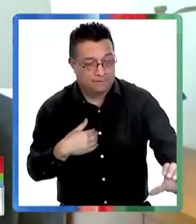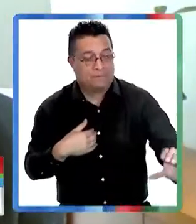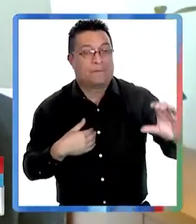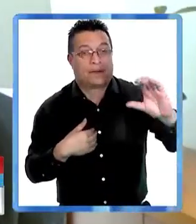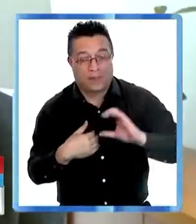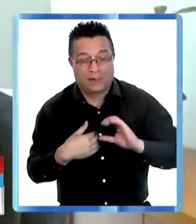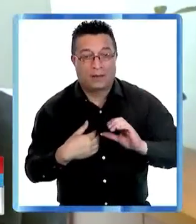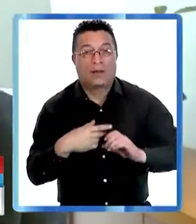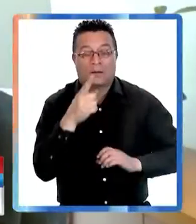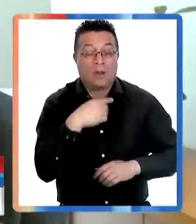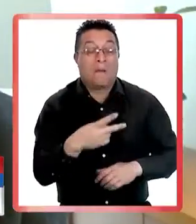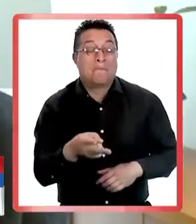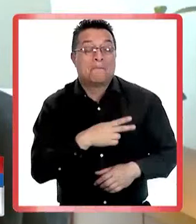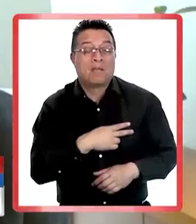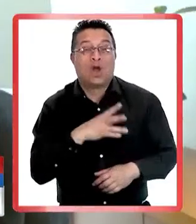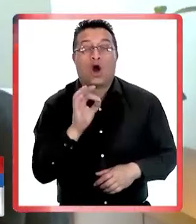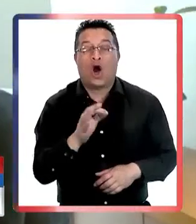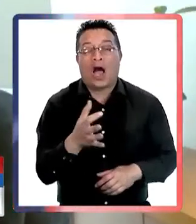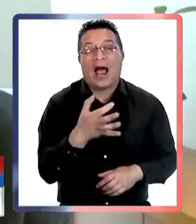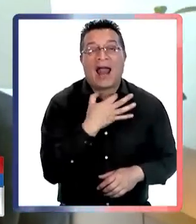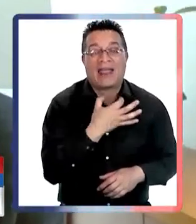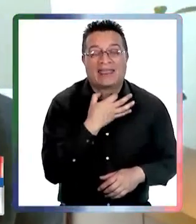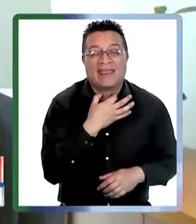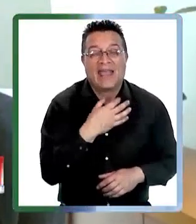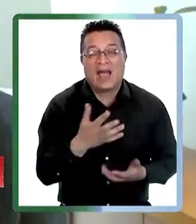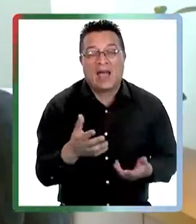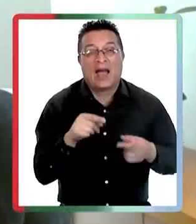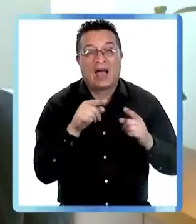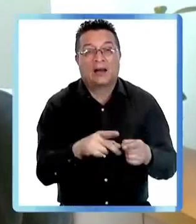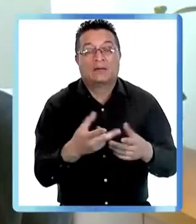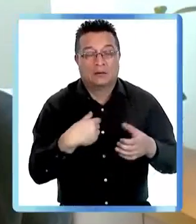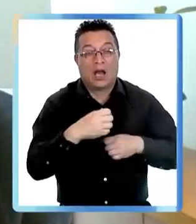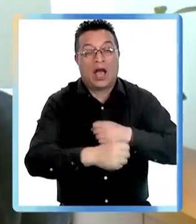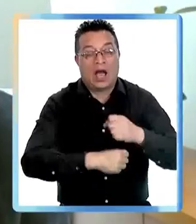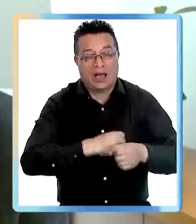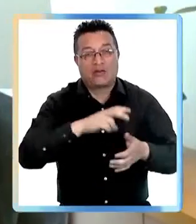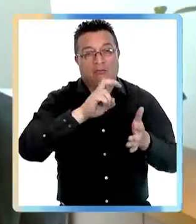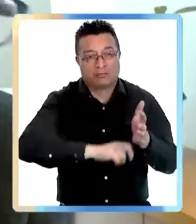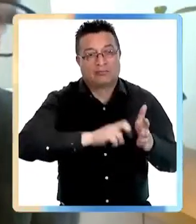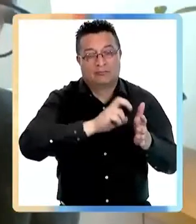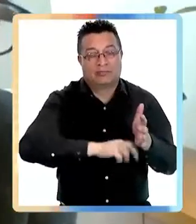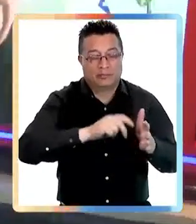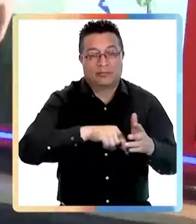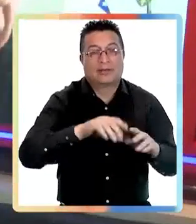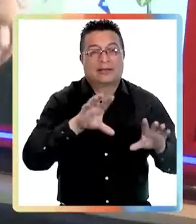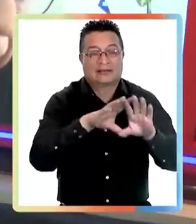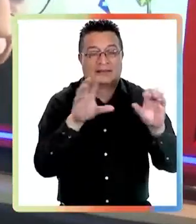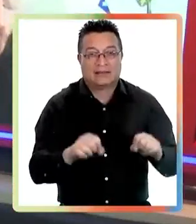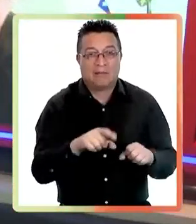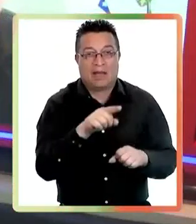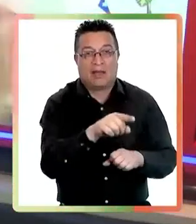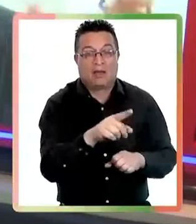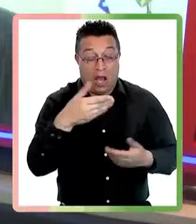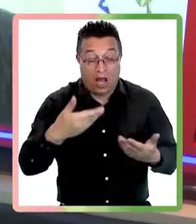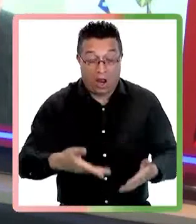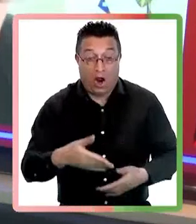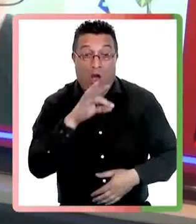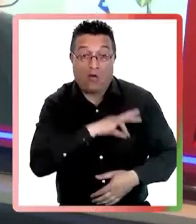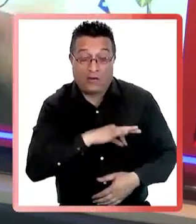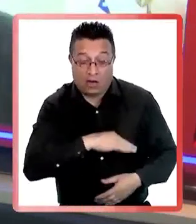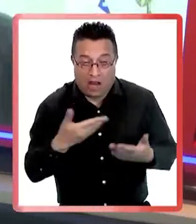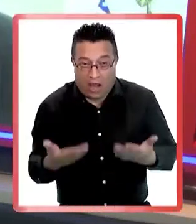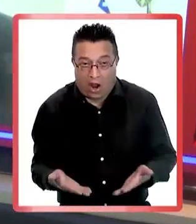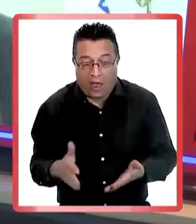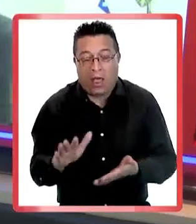un premio o garantía por años cotizados en el actual sistema. Entonces, un actual jubilado,